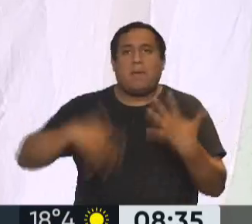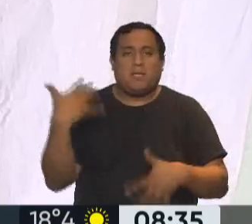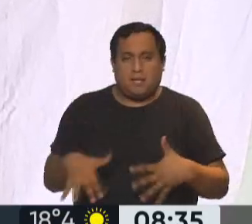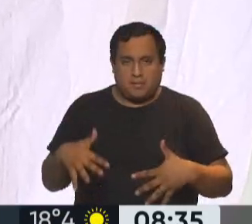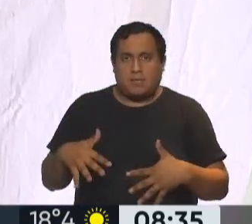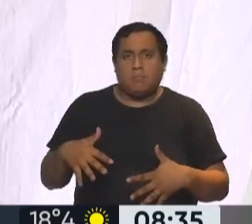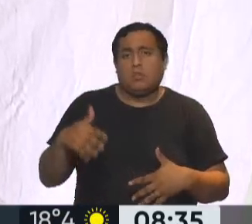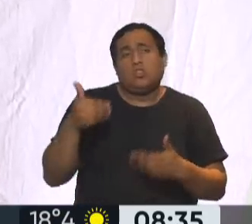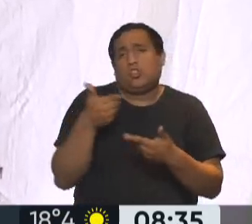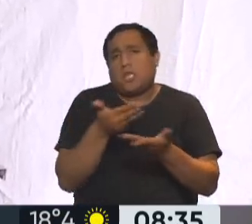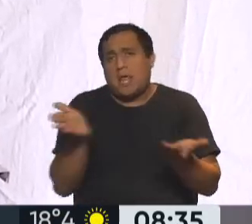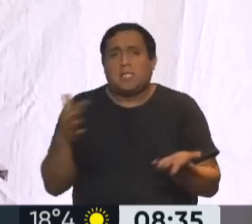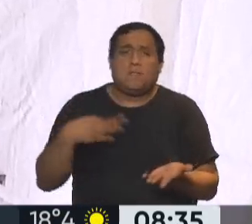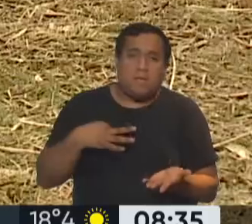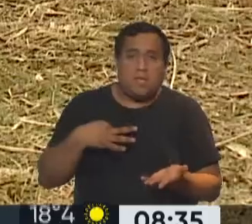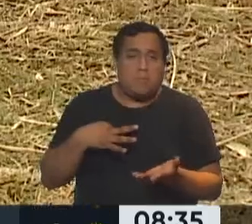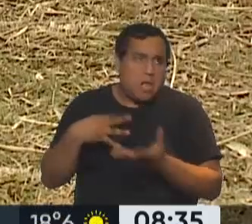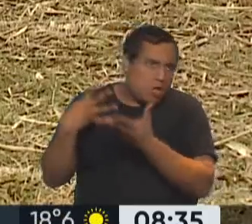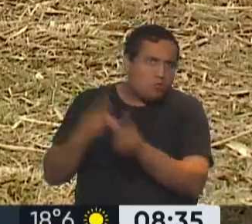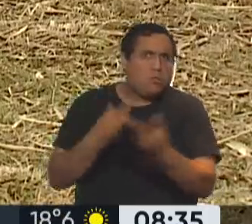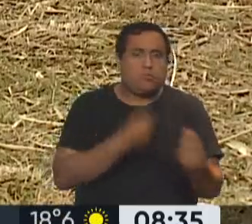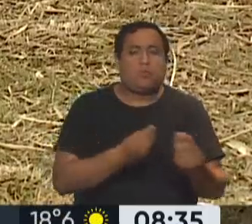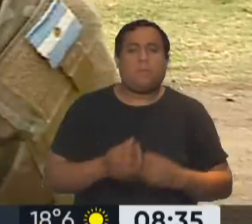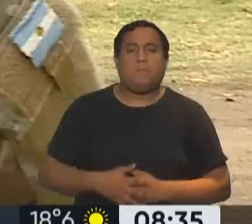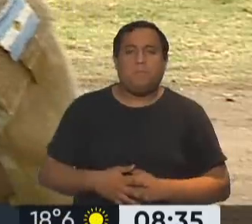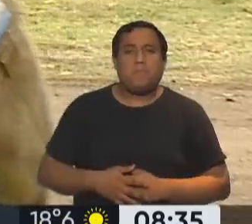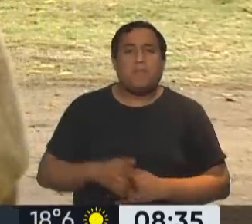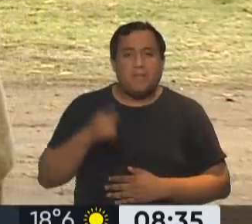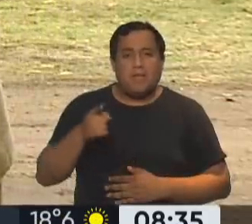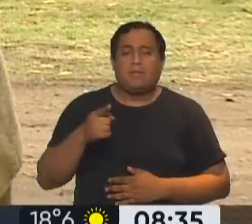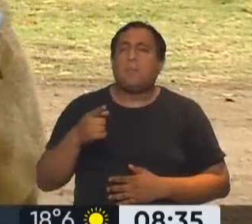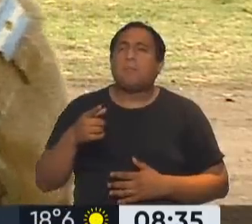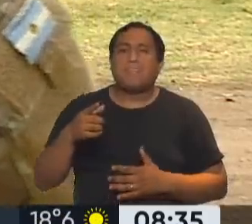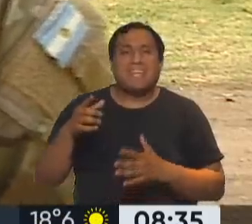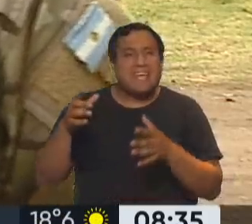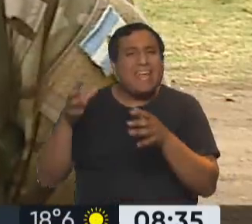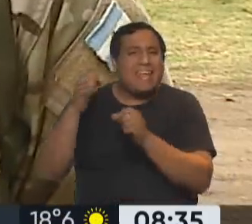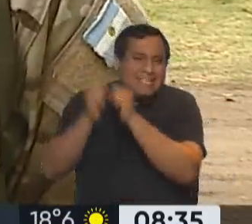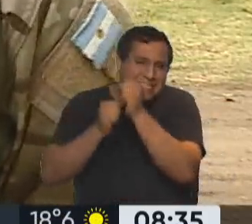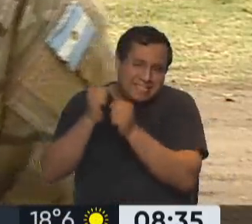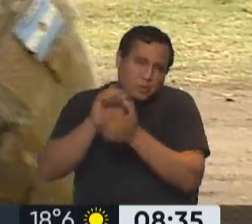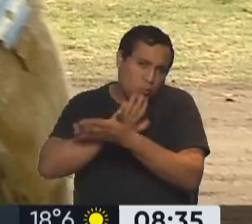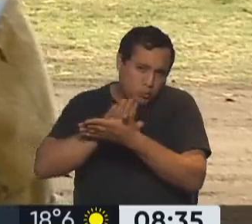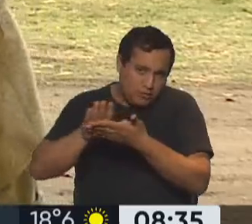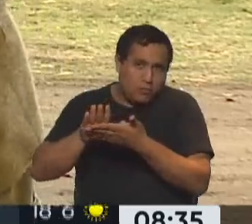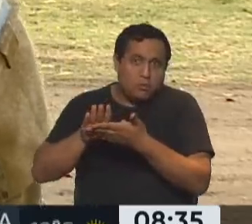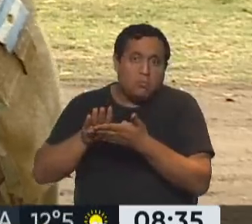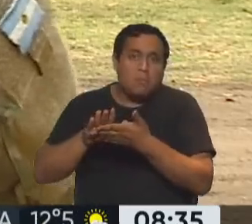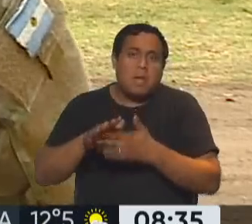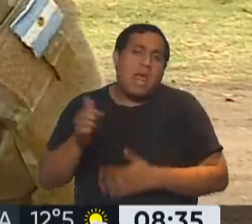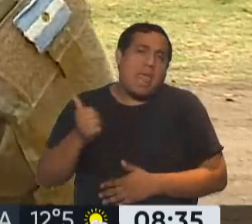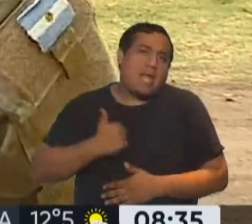la sociedad civil, también están para colaborar con eso. Es una compañía que es relativamente nueva para lo que el